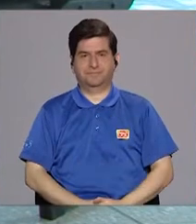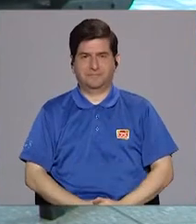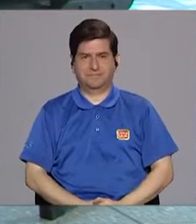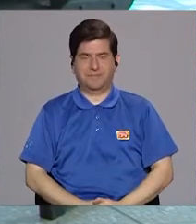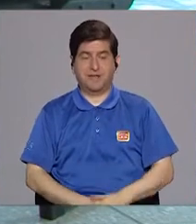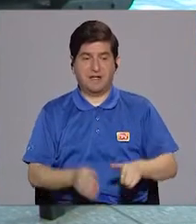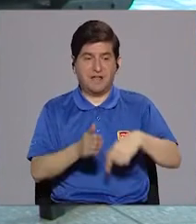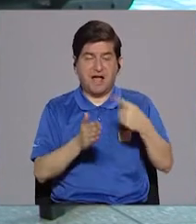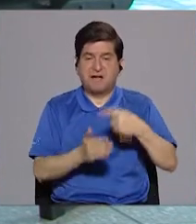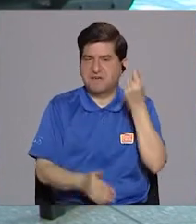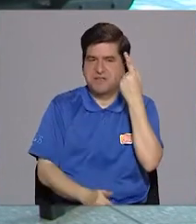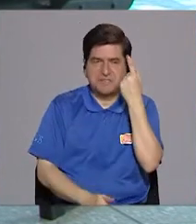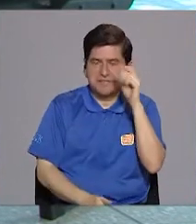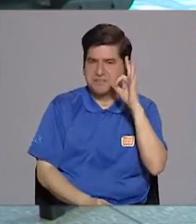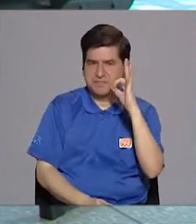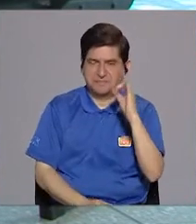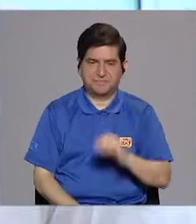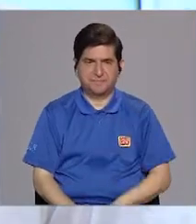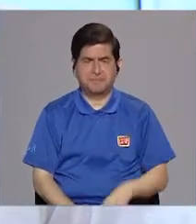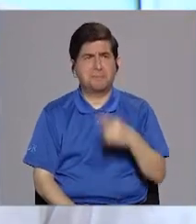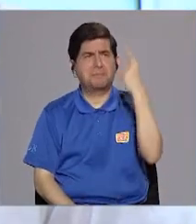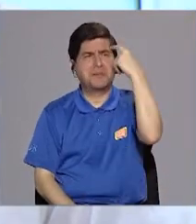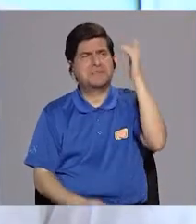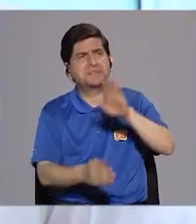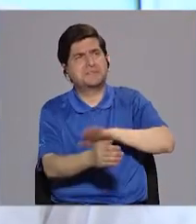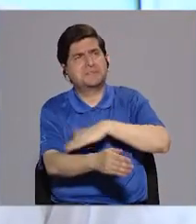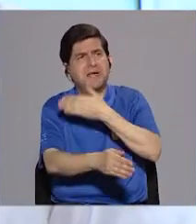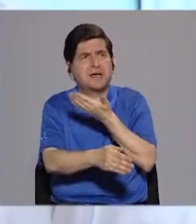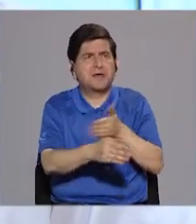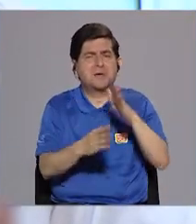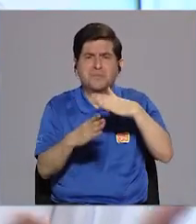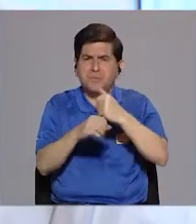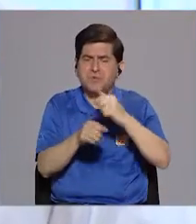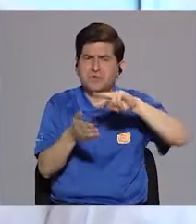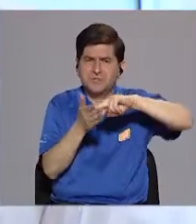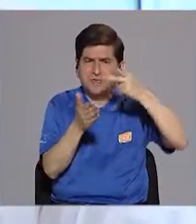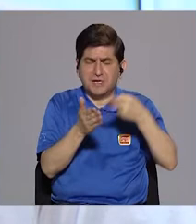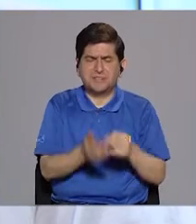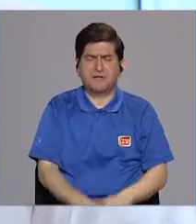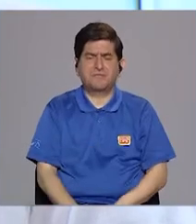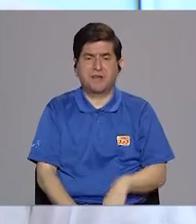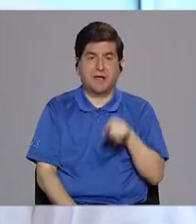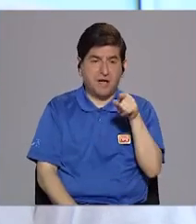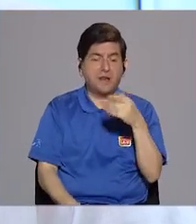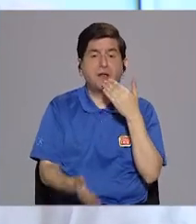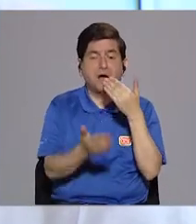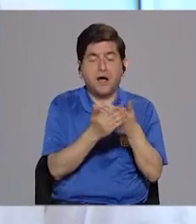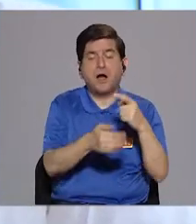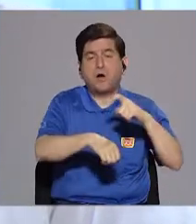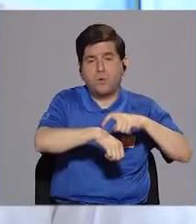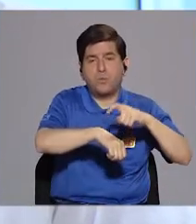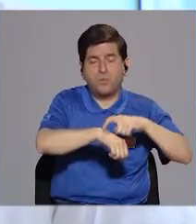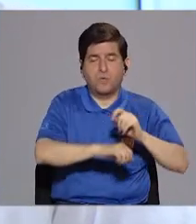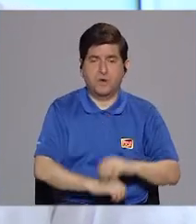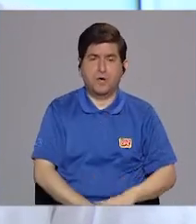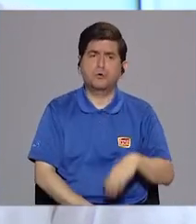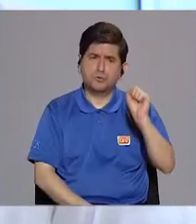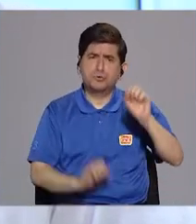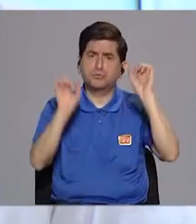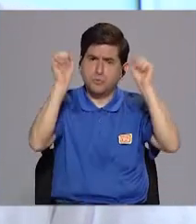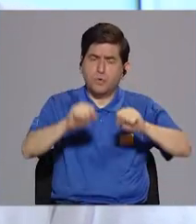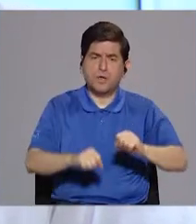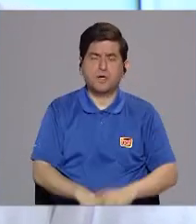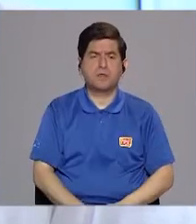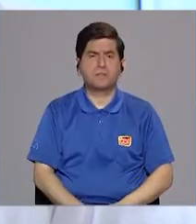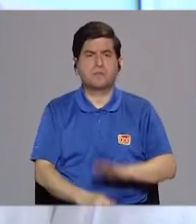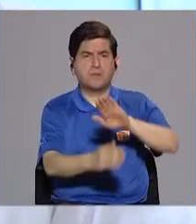lo malentendimos, ¿no? Pensamos que hacer música es solamente tener un buen momento, que también se uh-huh. puede tener. La música